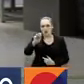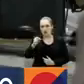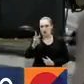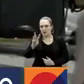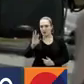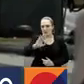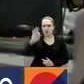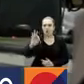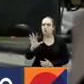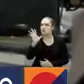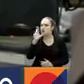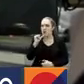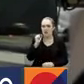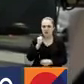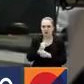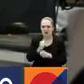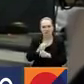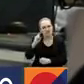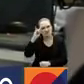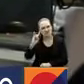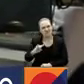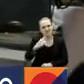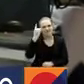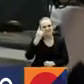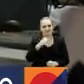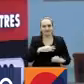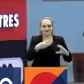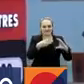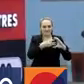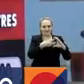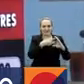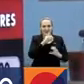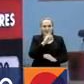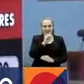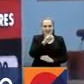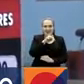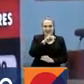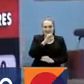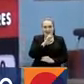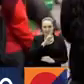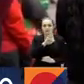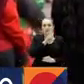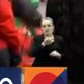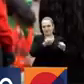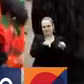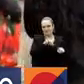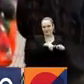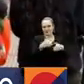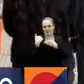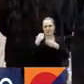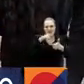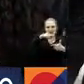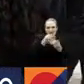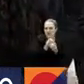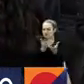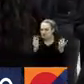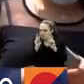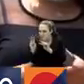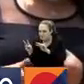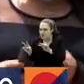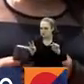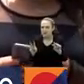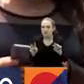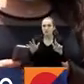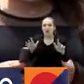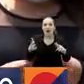mes de agosto. Según el Departamento de Estadística, 914,000 personas salieron del desempleo en el país, con